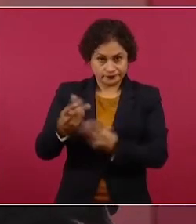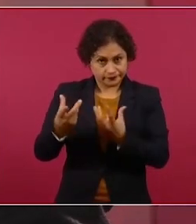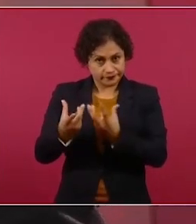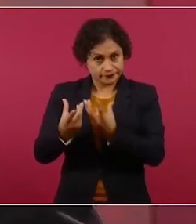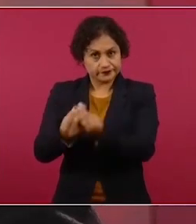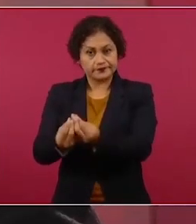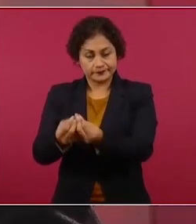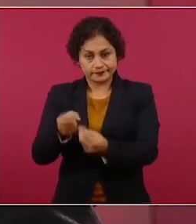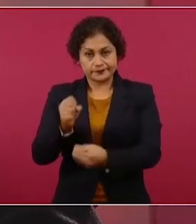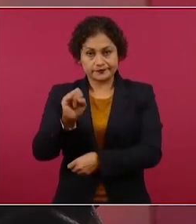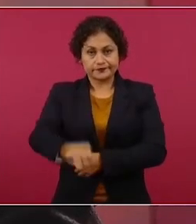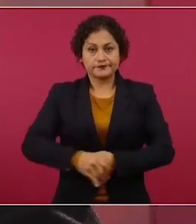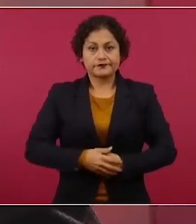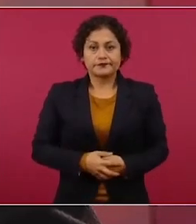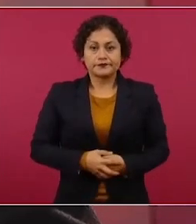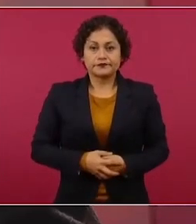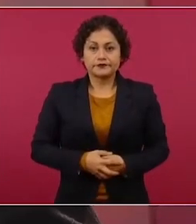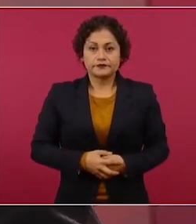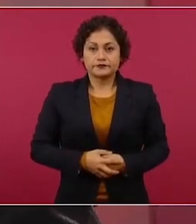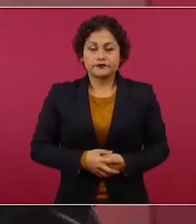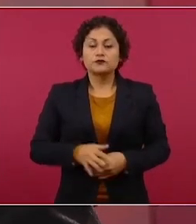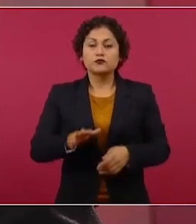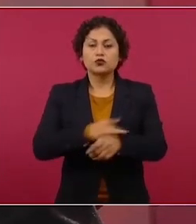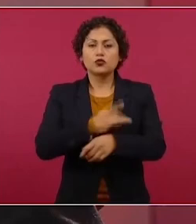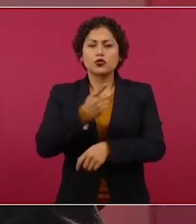Y esto lo hago por convicción,